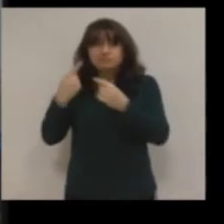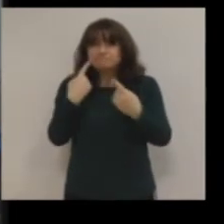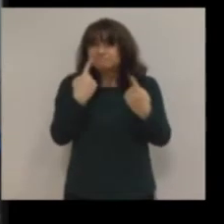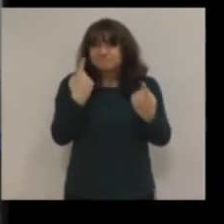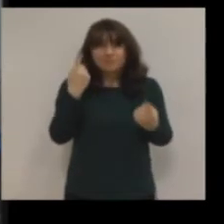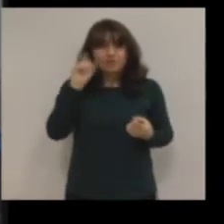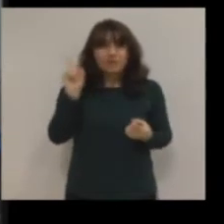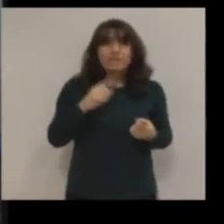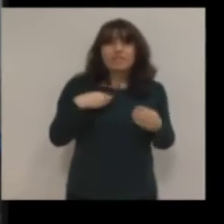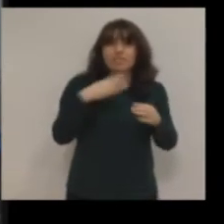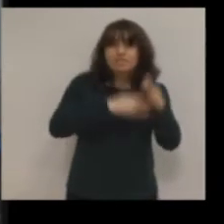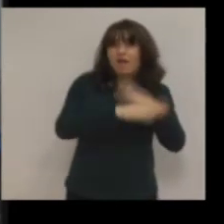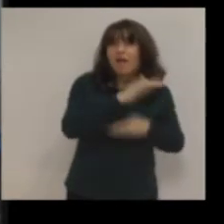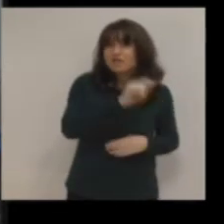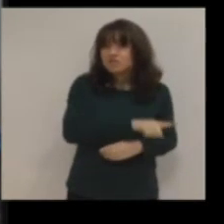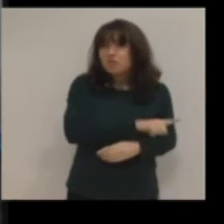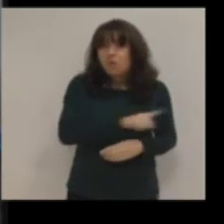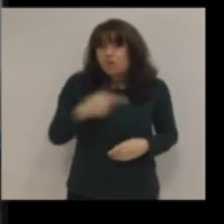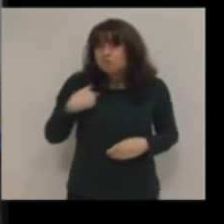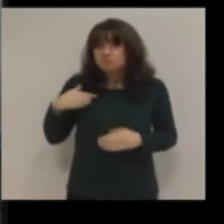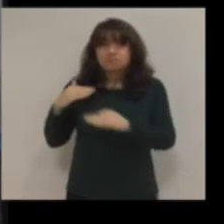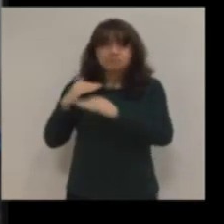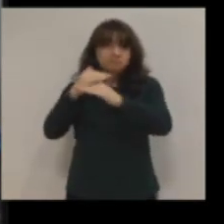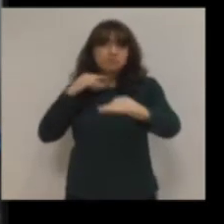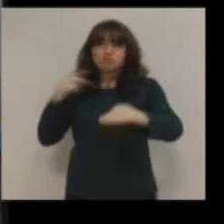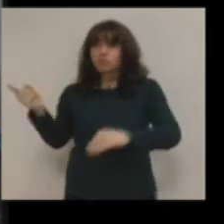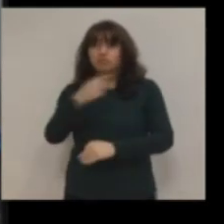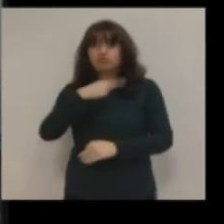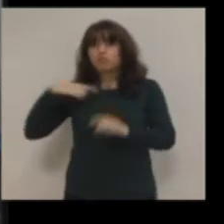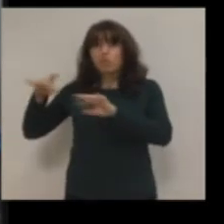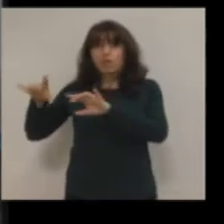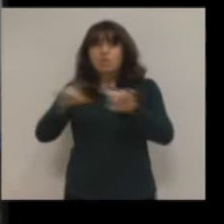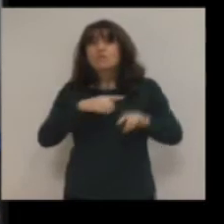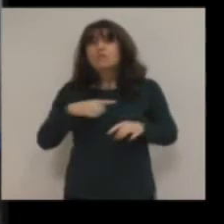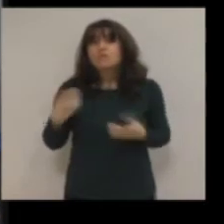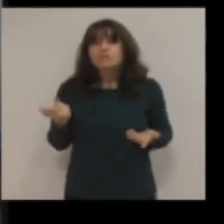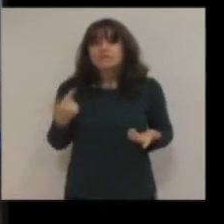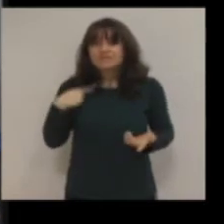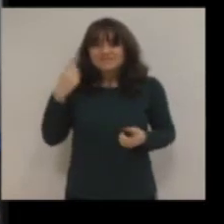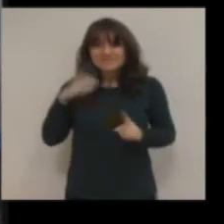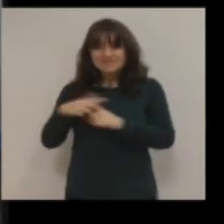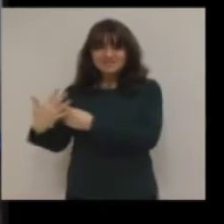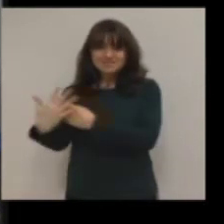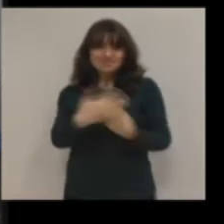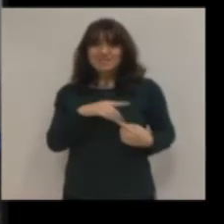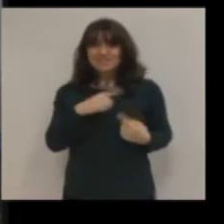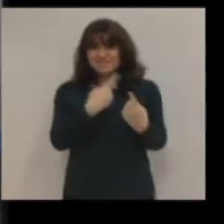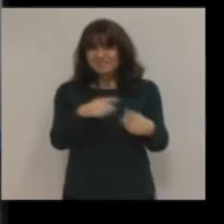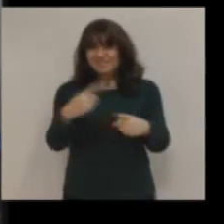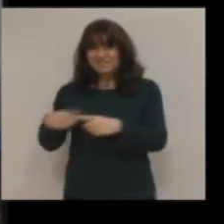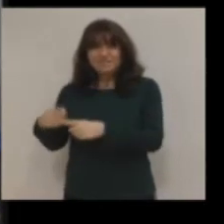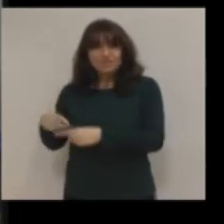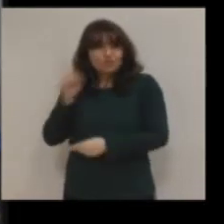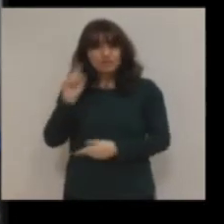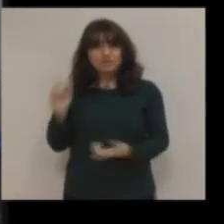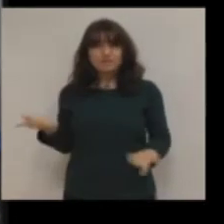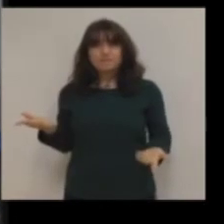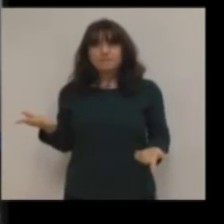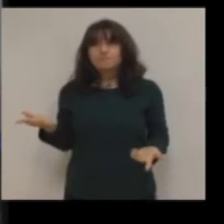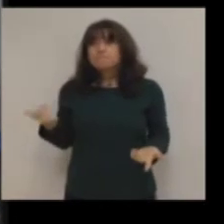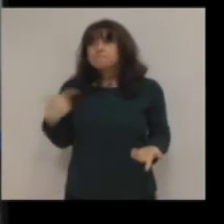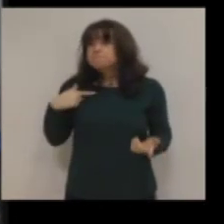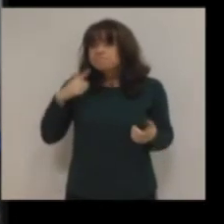la globalidad, donde nos trata a todos igual y no tiene en cuenta las múltiples circunstancias que pueden concurrir una persona, que